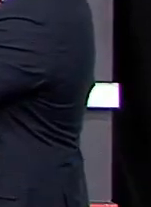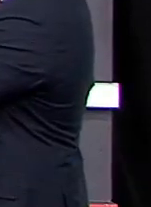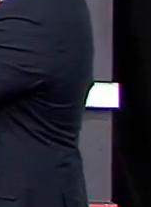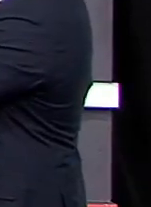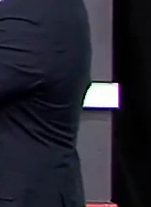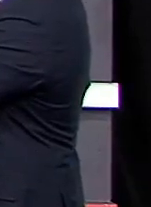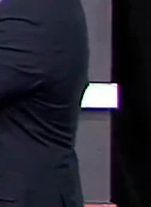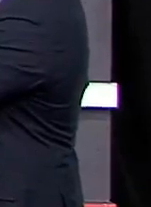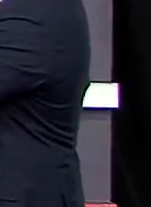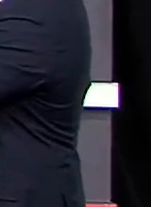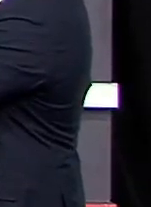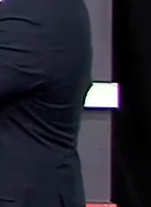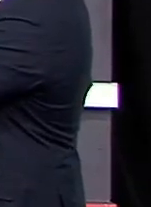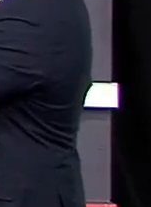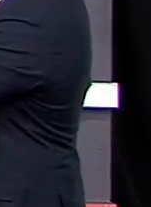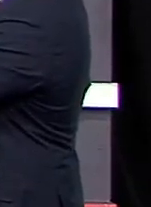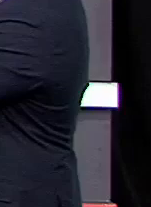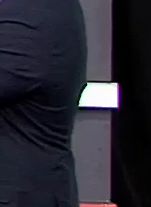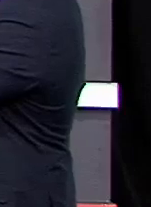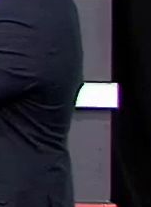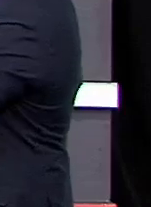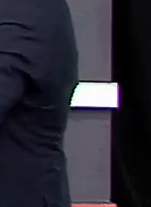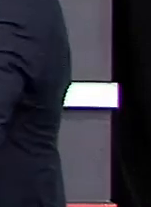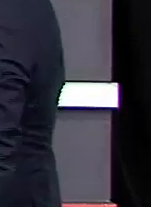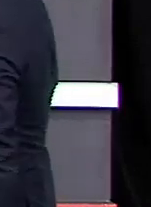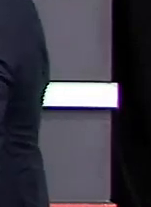Santa Cruz. Con esta información nosotros retornamos a estos